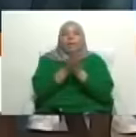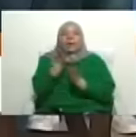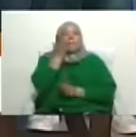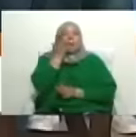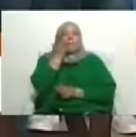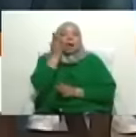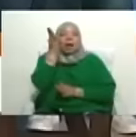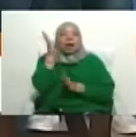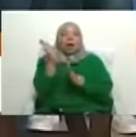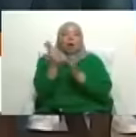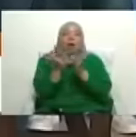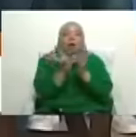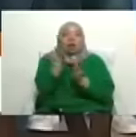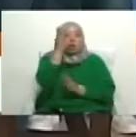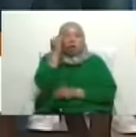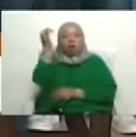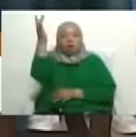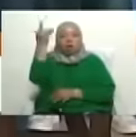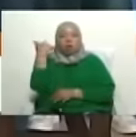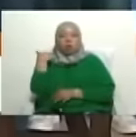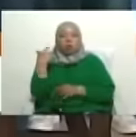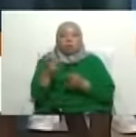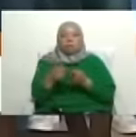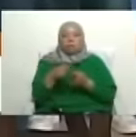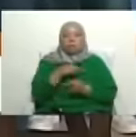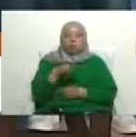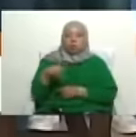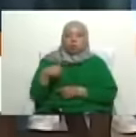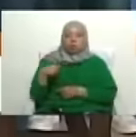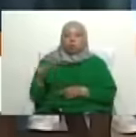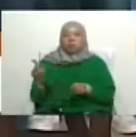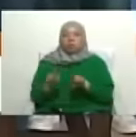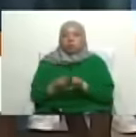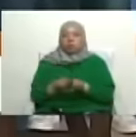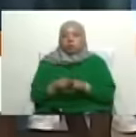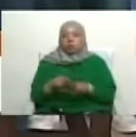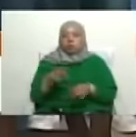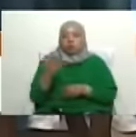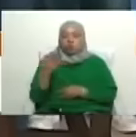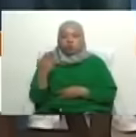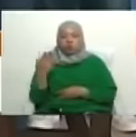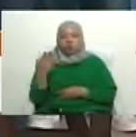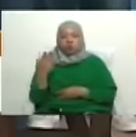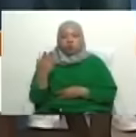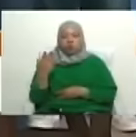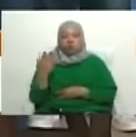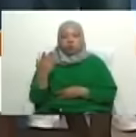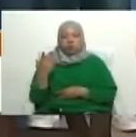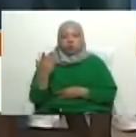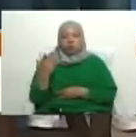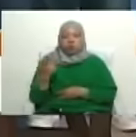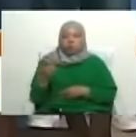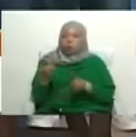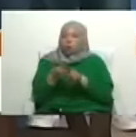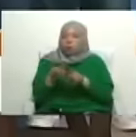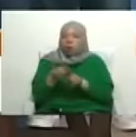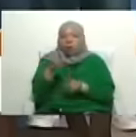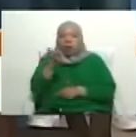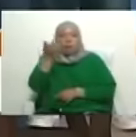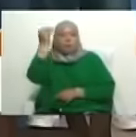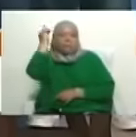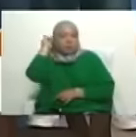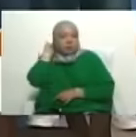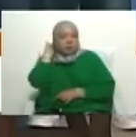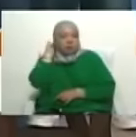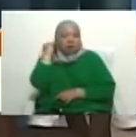y prima nuestra. Así se comportan. Así se comporta la Machado, el otro,